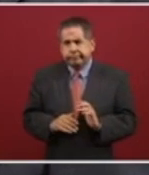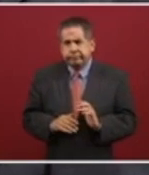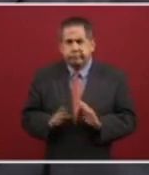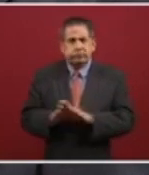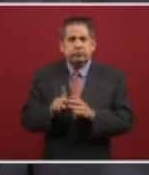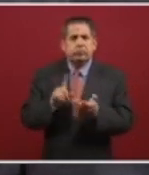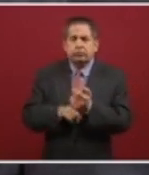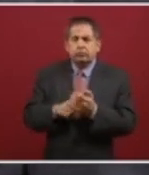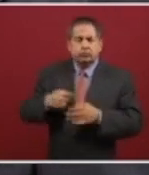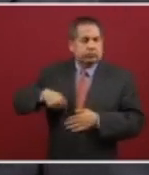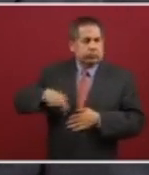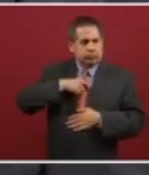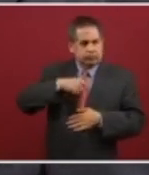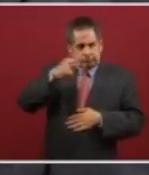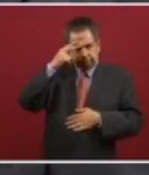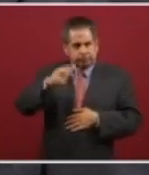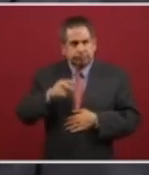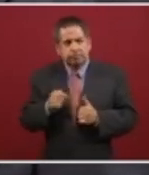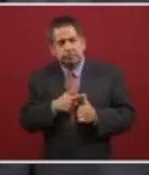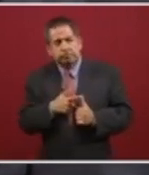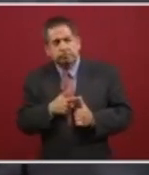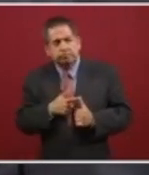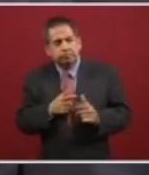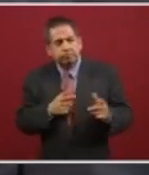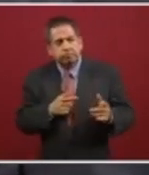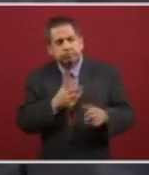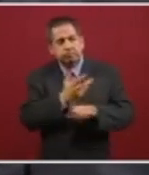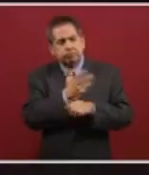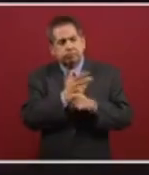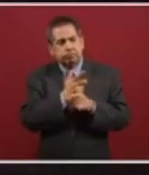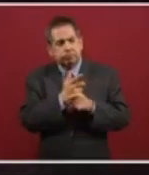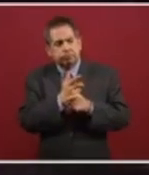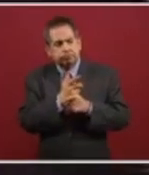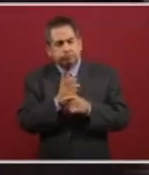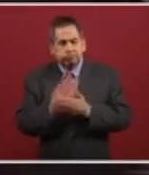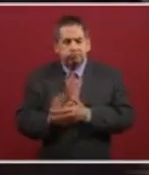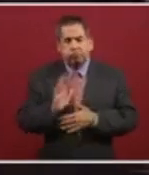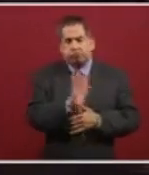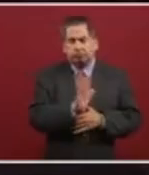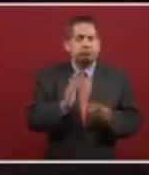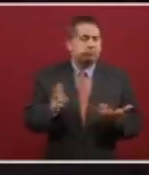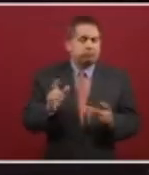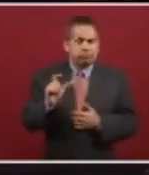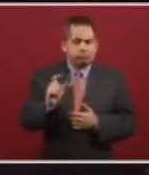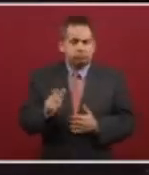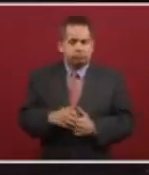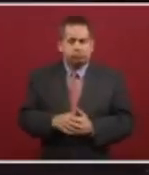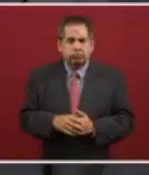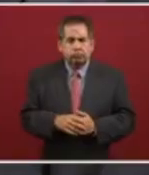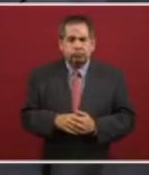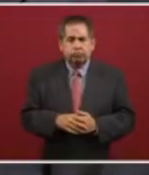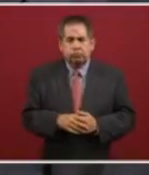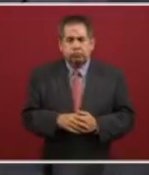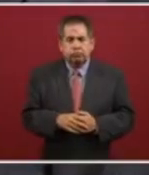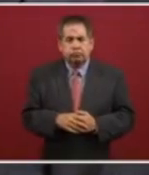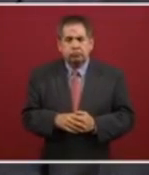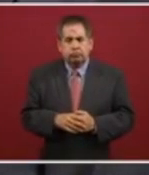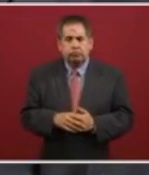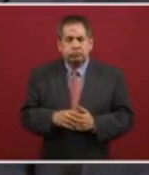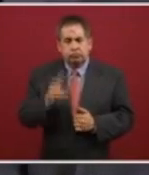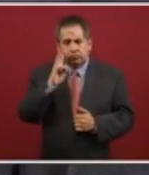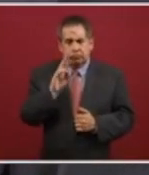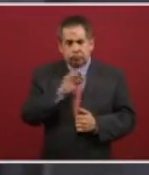cuál es la postura del gobierno de Estados Unidos. O sea, cuando se